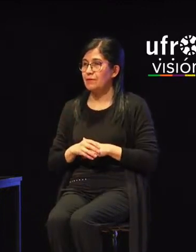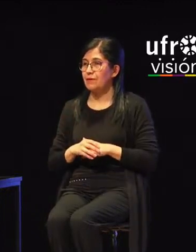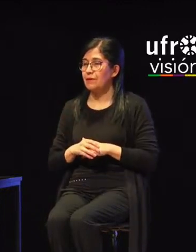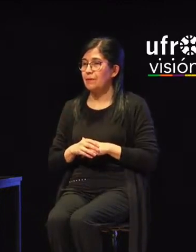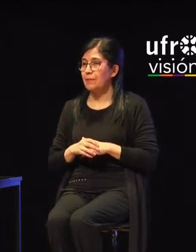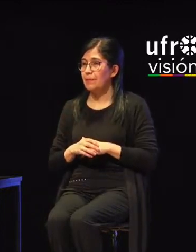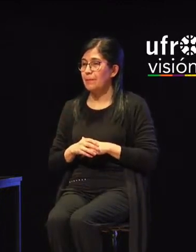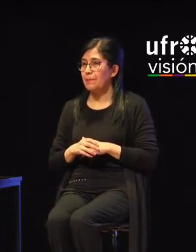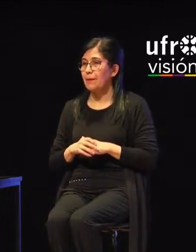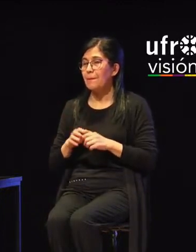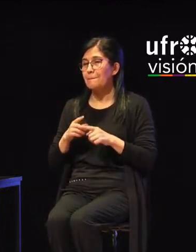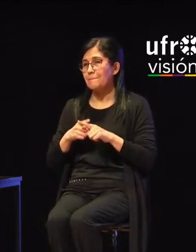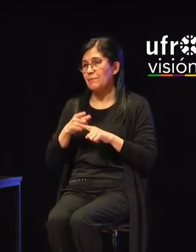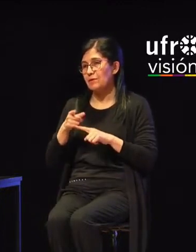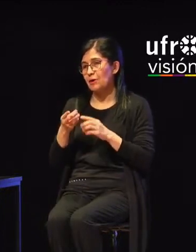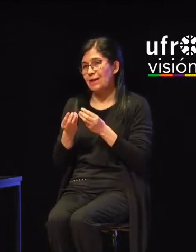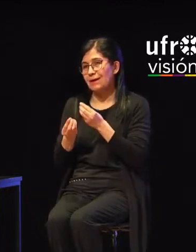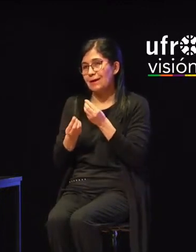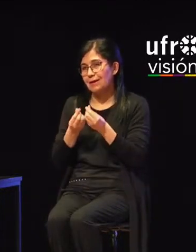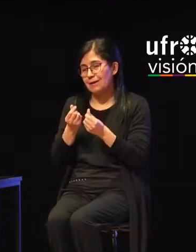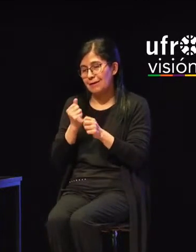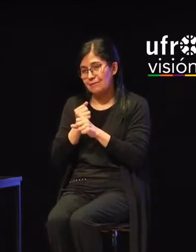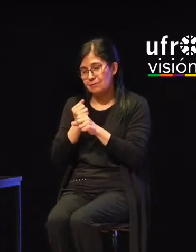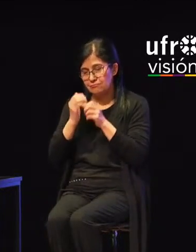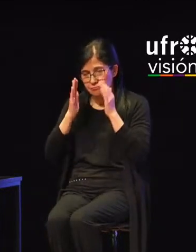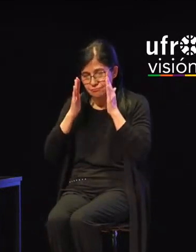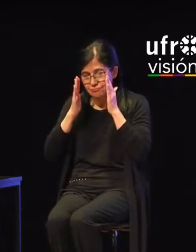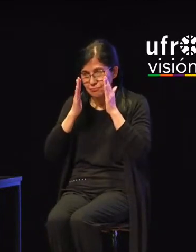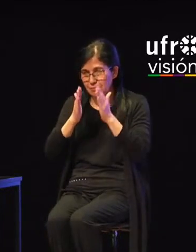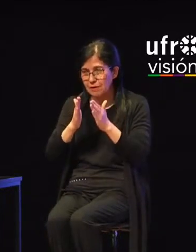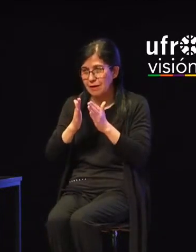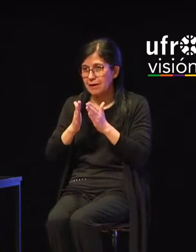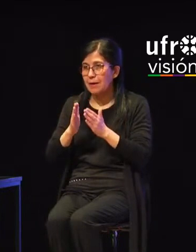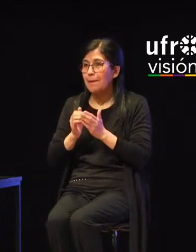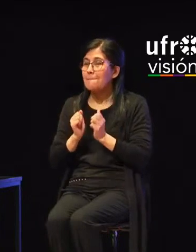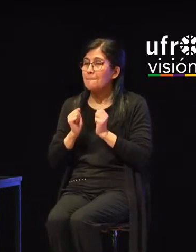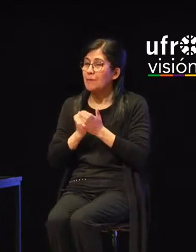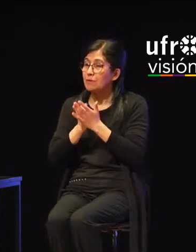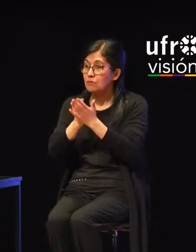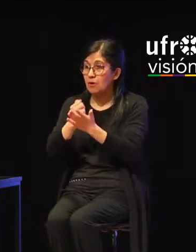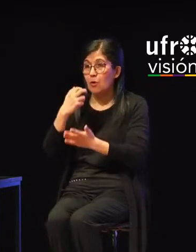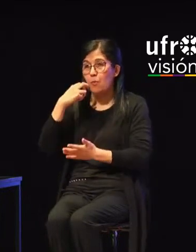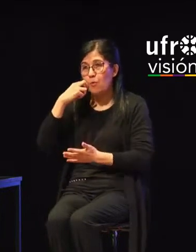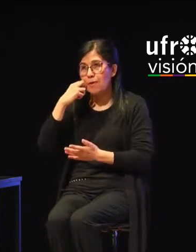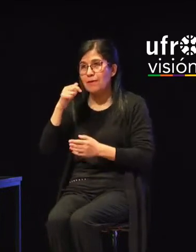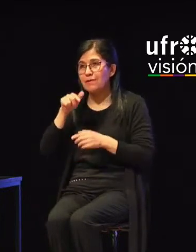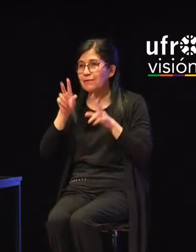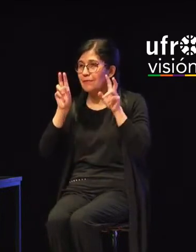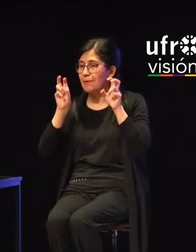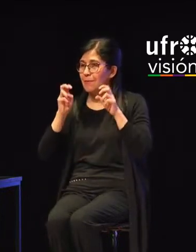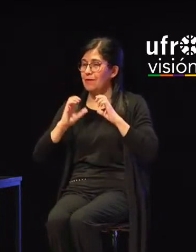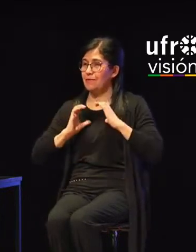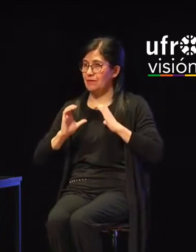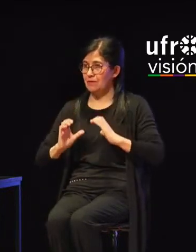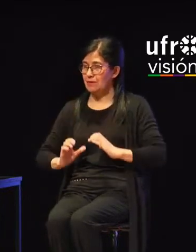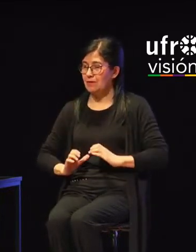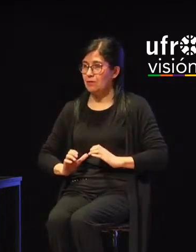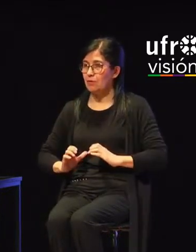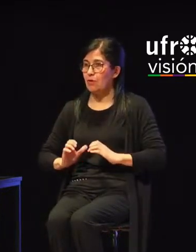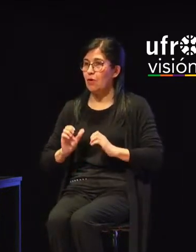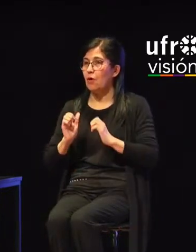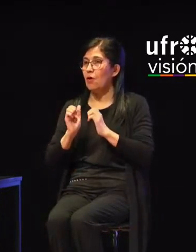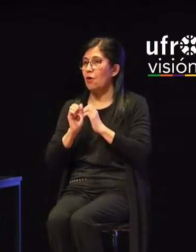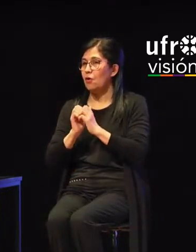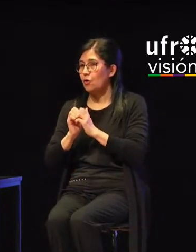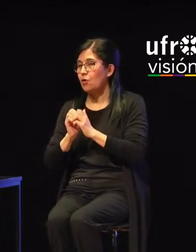como la calidad asistencial y el acto de humanizar son un asunto ético que tiene que ver con